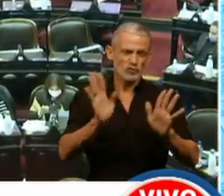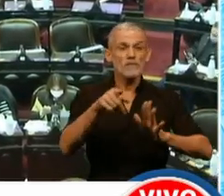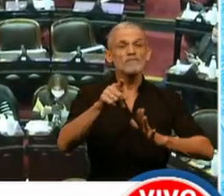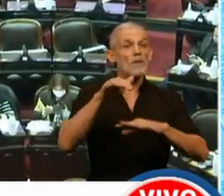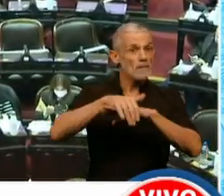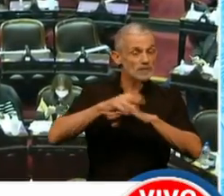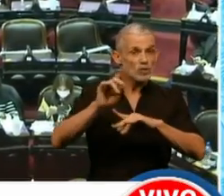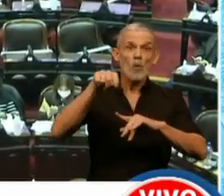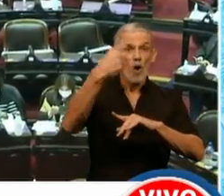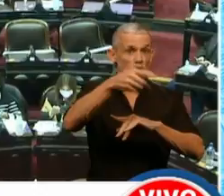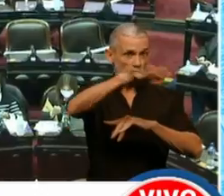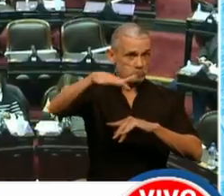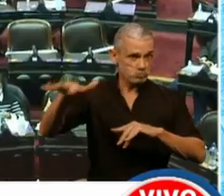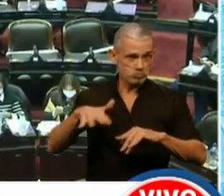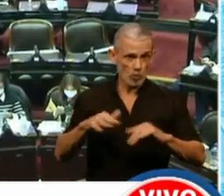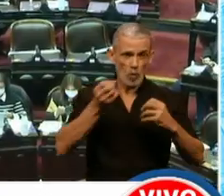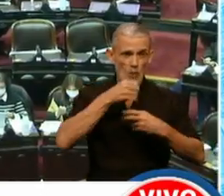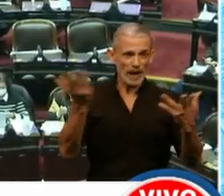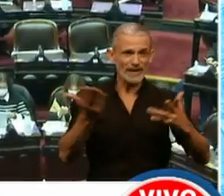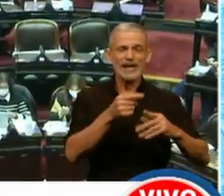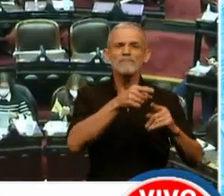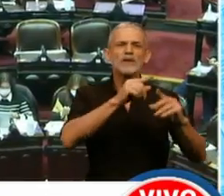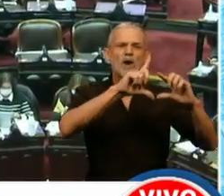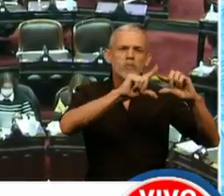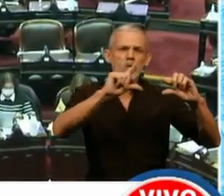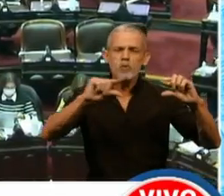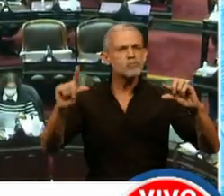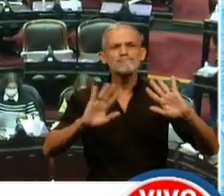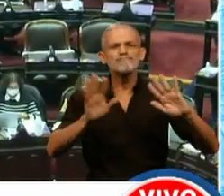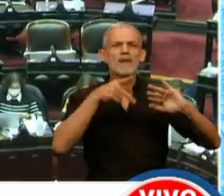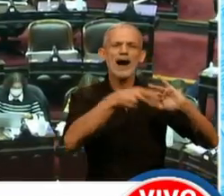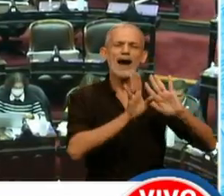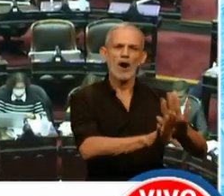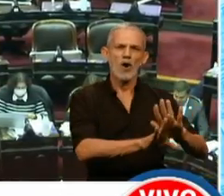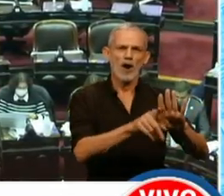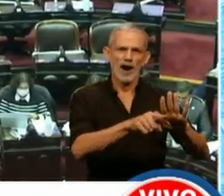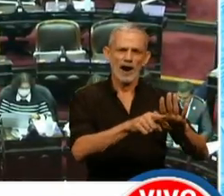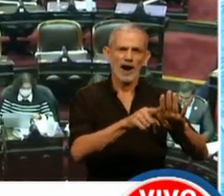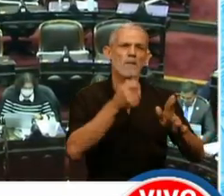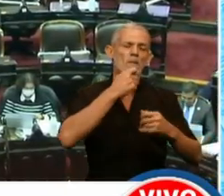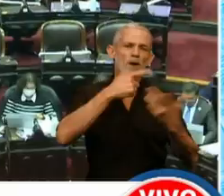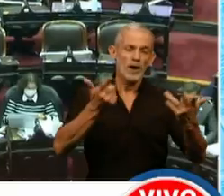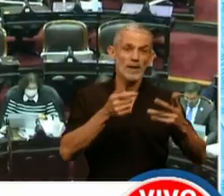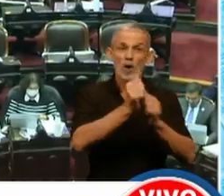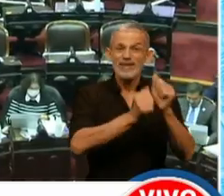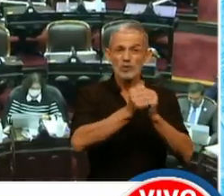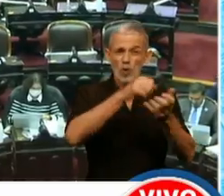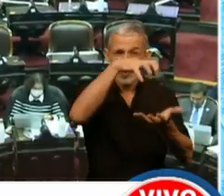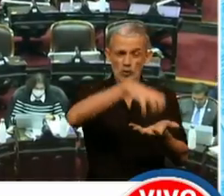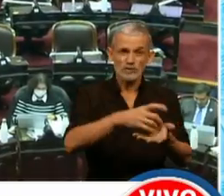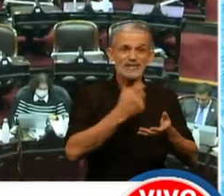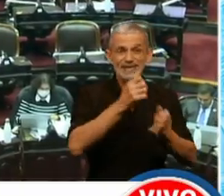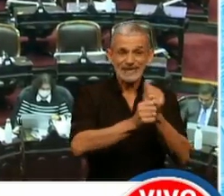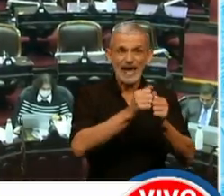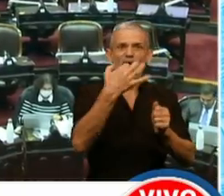jurisdicción le decía recién congela la baja gradual de las alícuotas de ingresos brutos por ejemplo la industria que